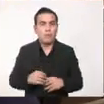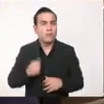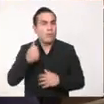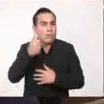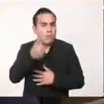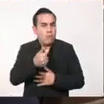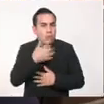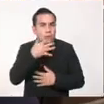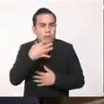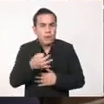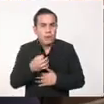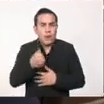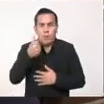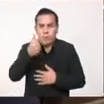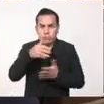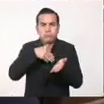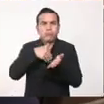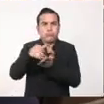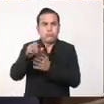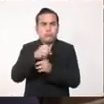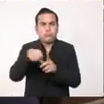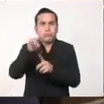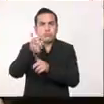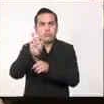bueno que los hayan quitado.